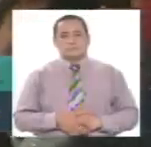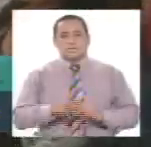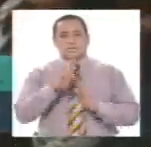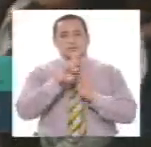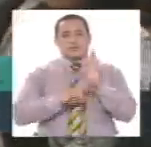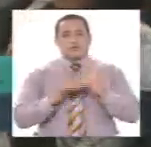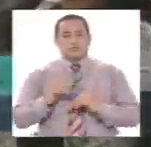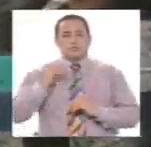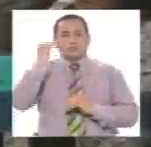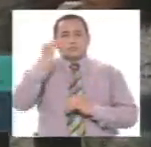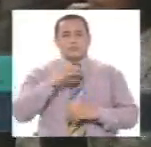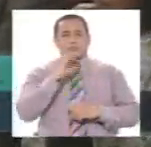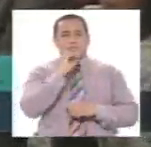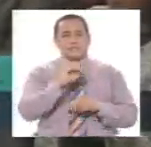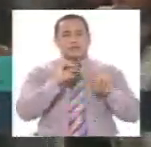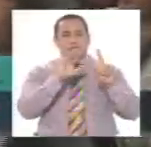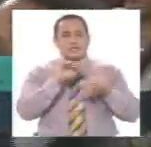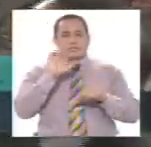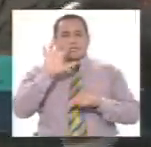Resolución Suprema número